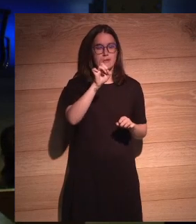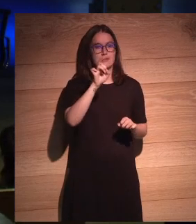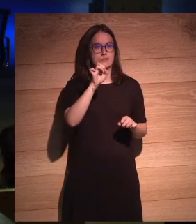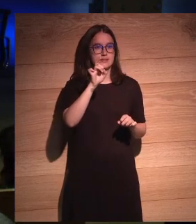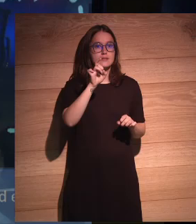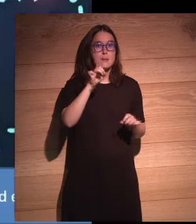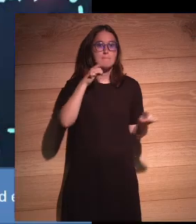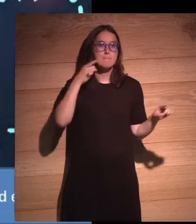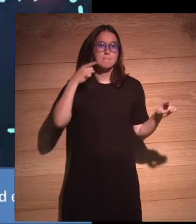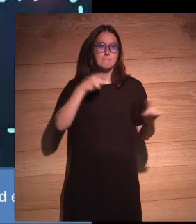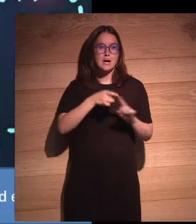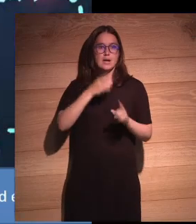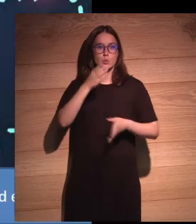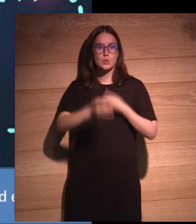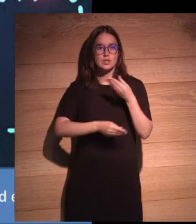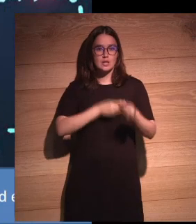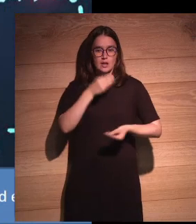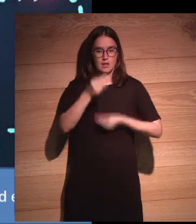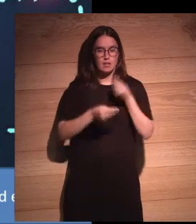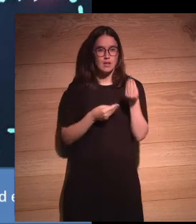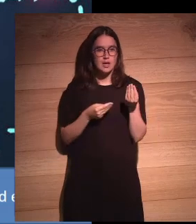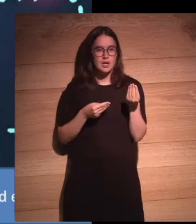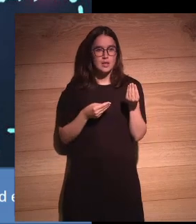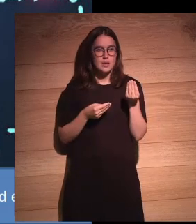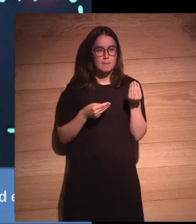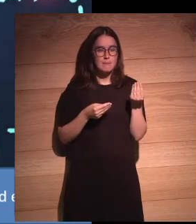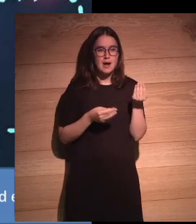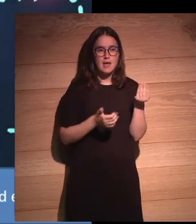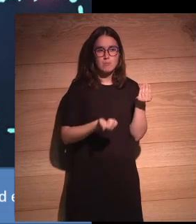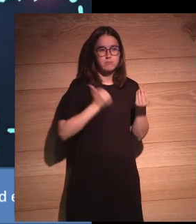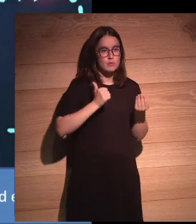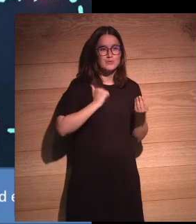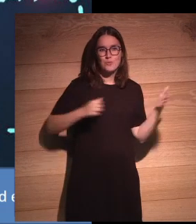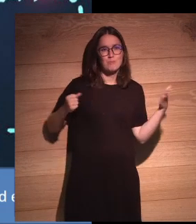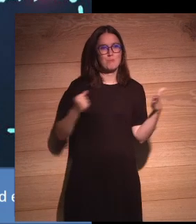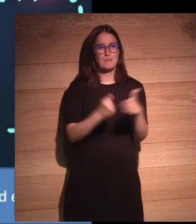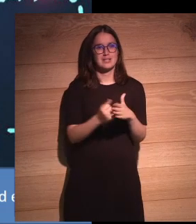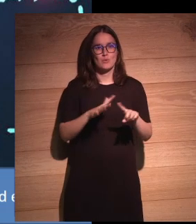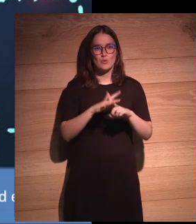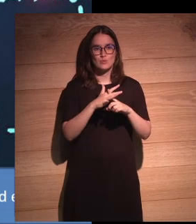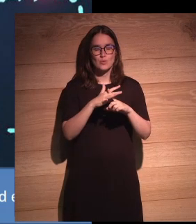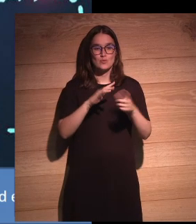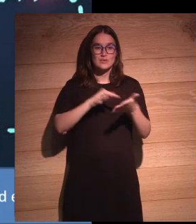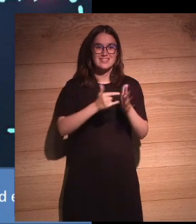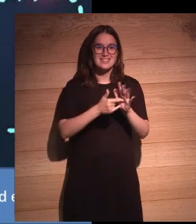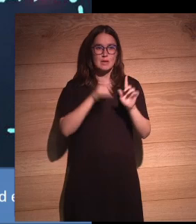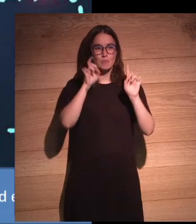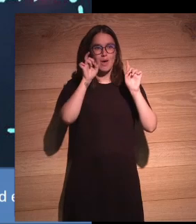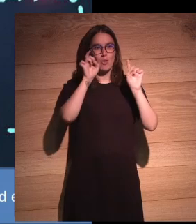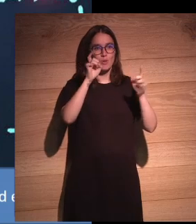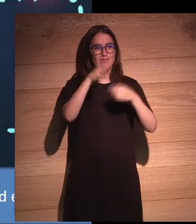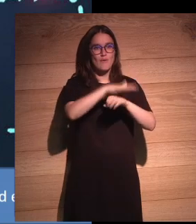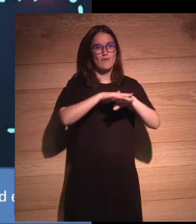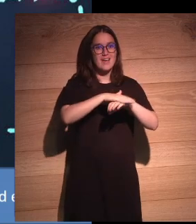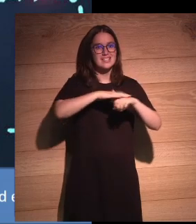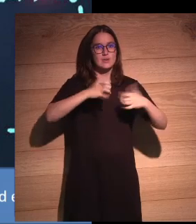educadores para utilizar o para sacar el máximo provecho de un sistema educativo basado en inteligencia artificial.